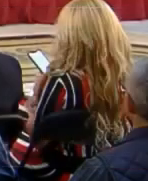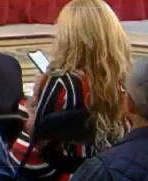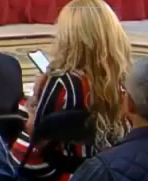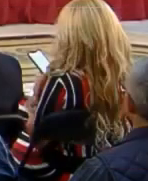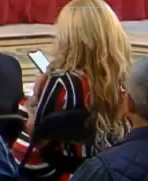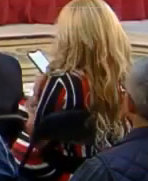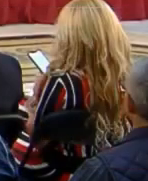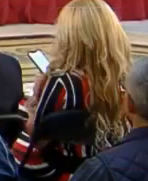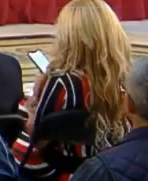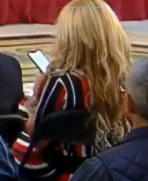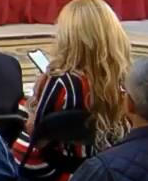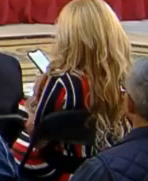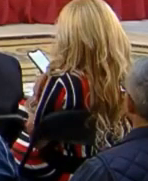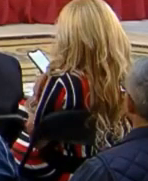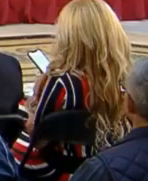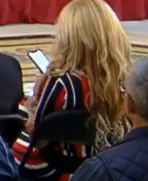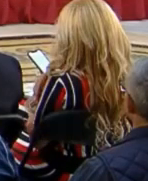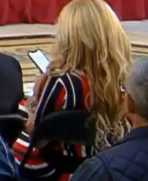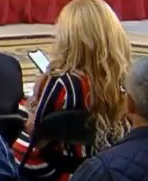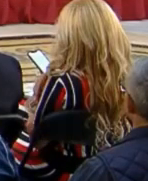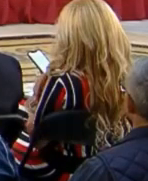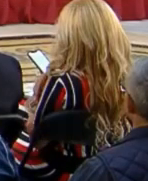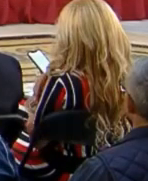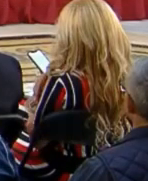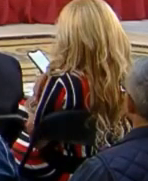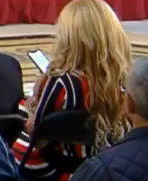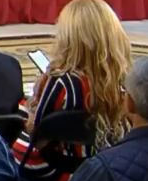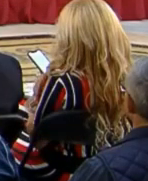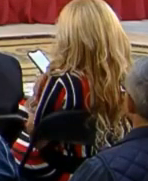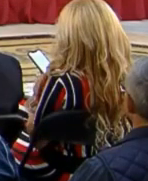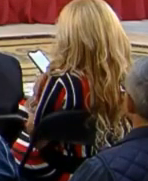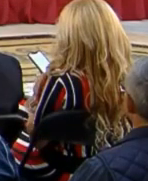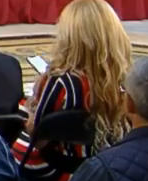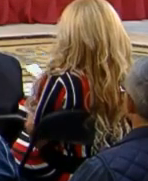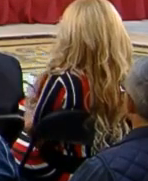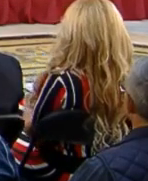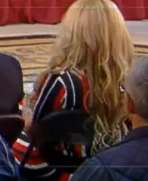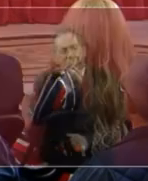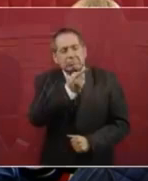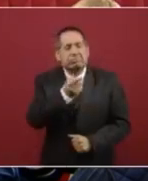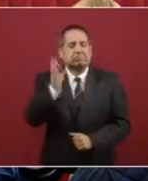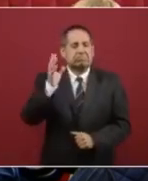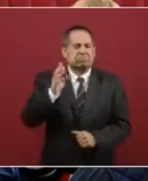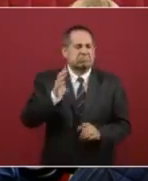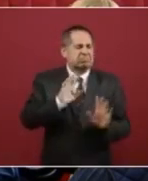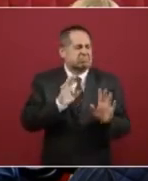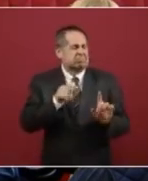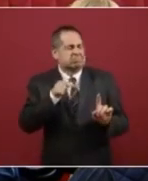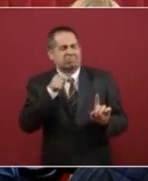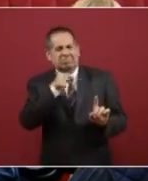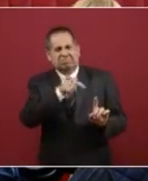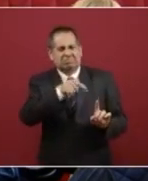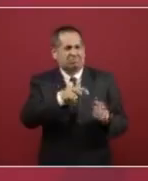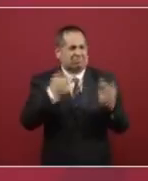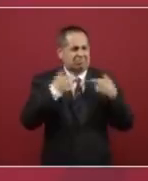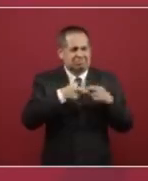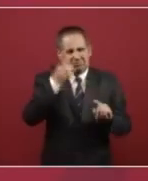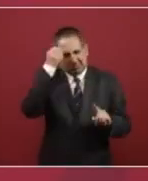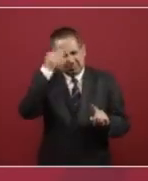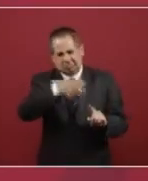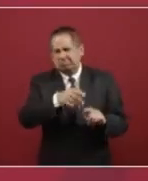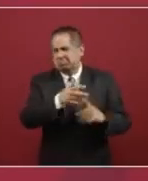gente revoltosa, de flojos, de